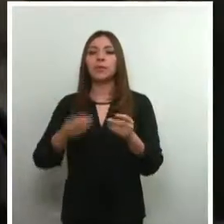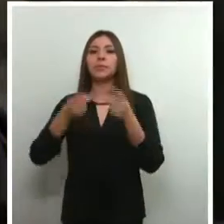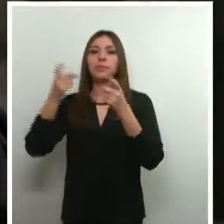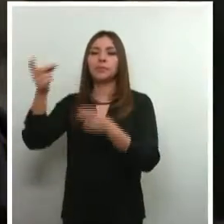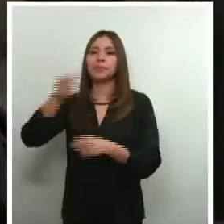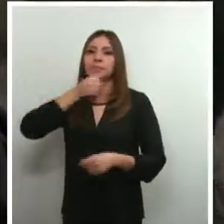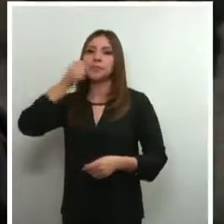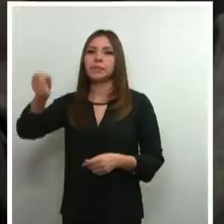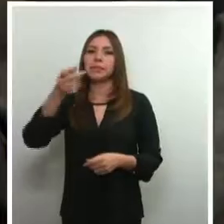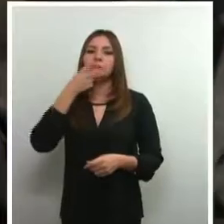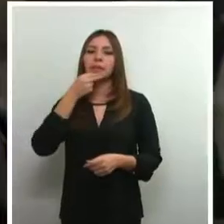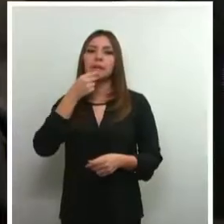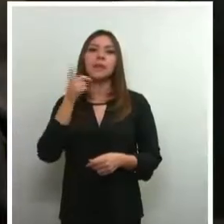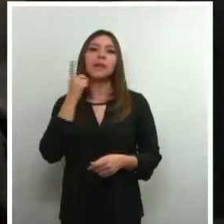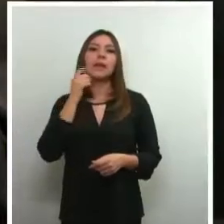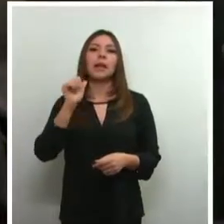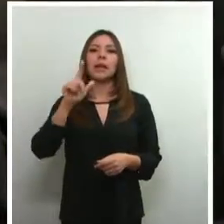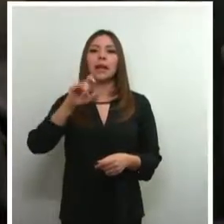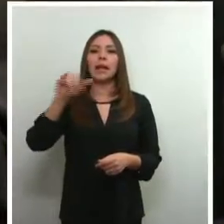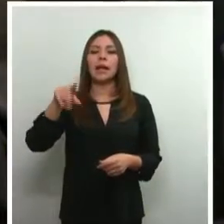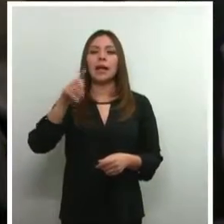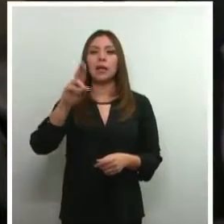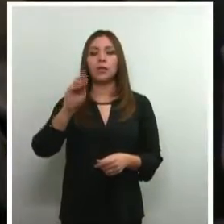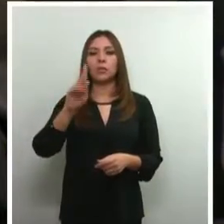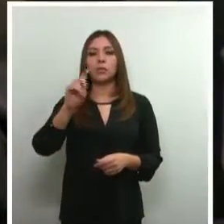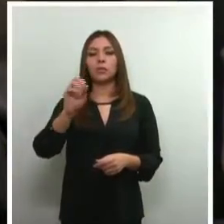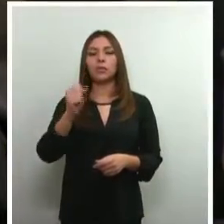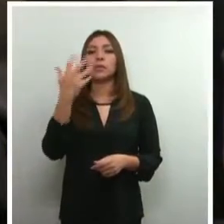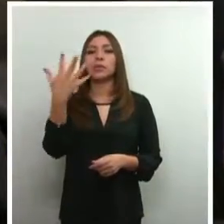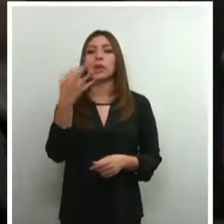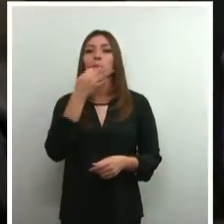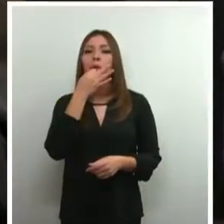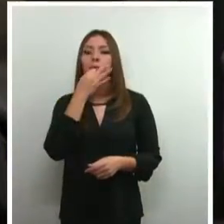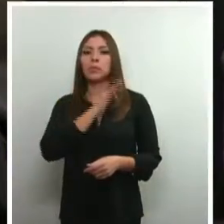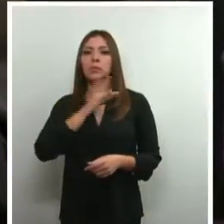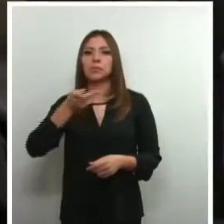diputado Alejandro Bustos, hasta por 5 minutos.